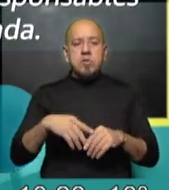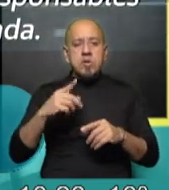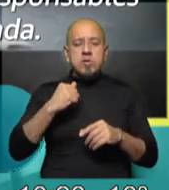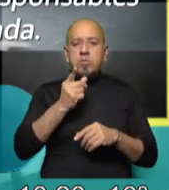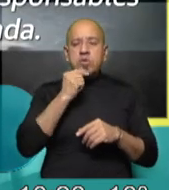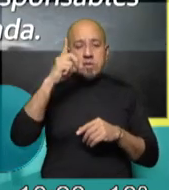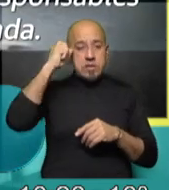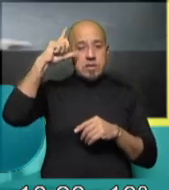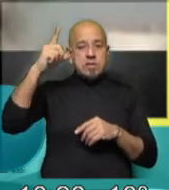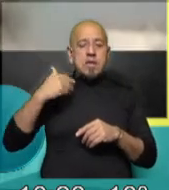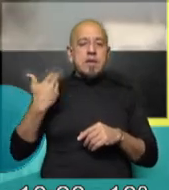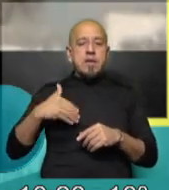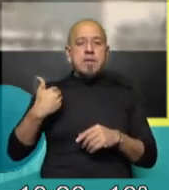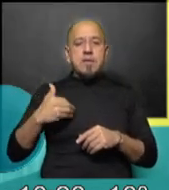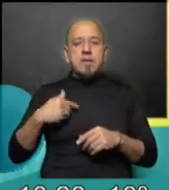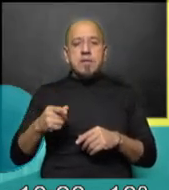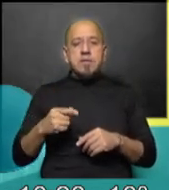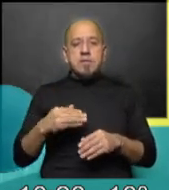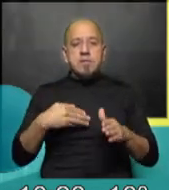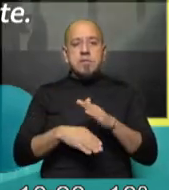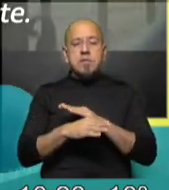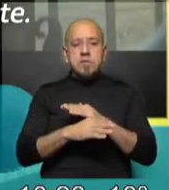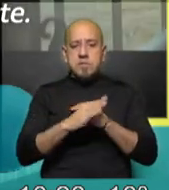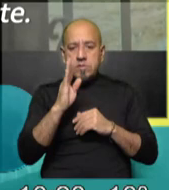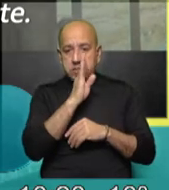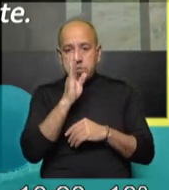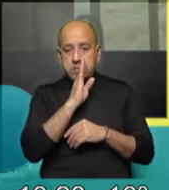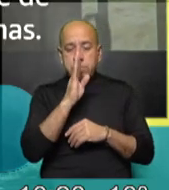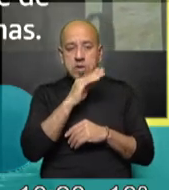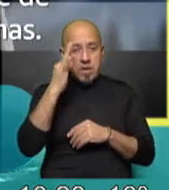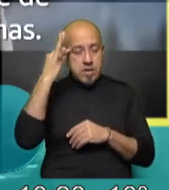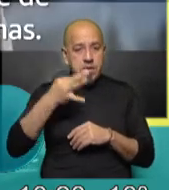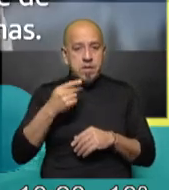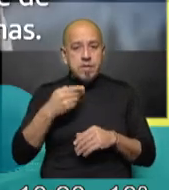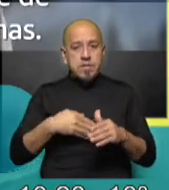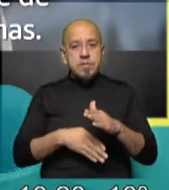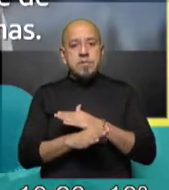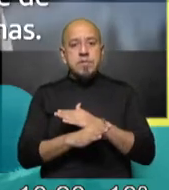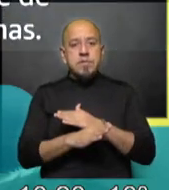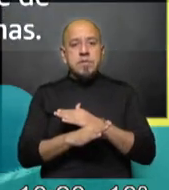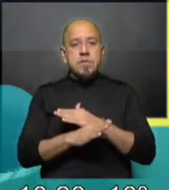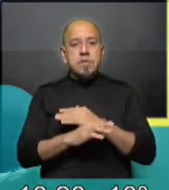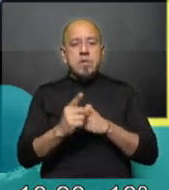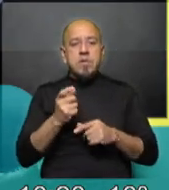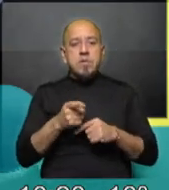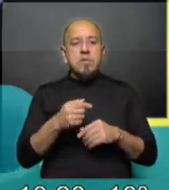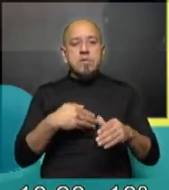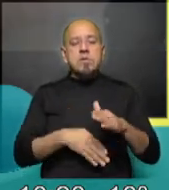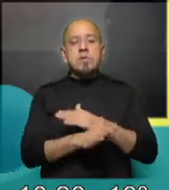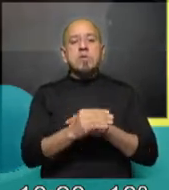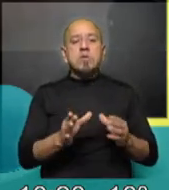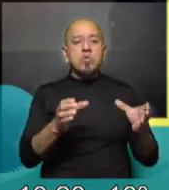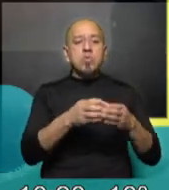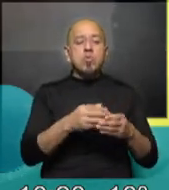había infiltrado a un espía. Esto es historia real. Había infiltrado a un espía en la comunidad judía a